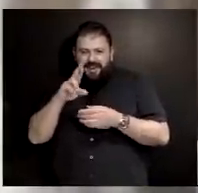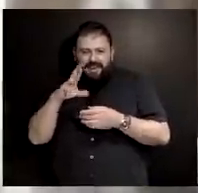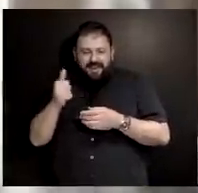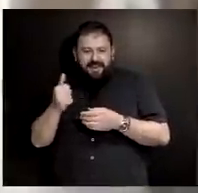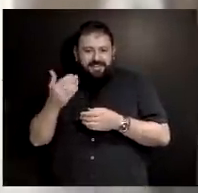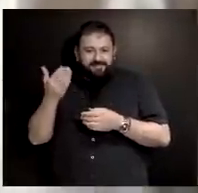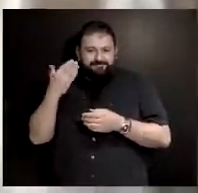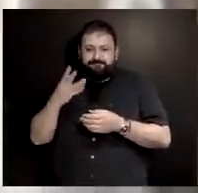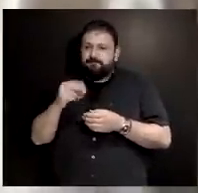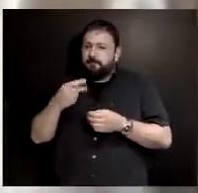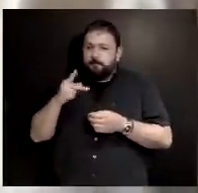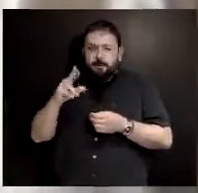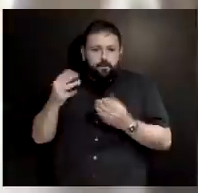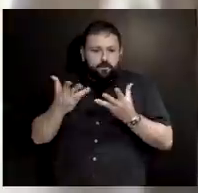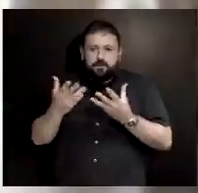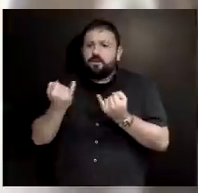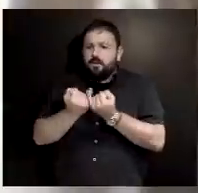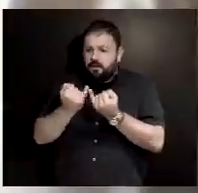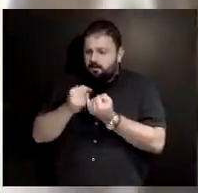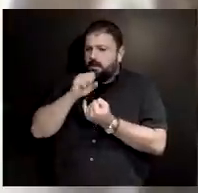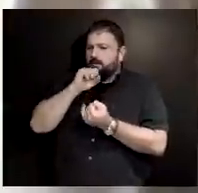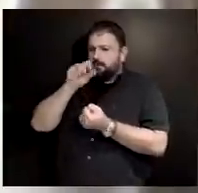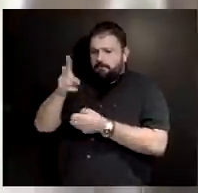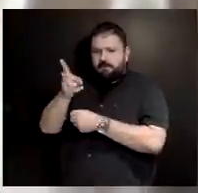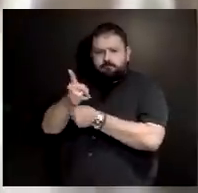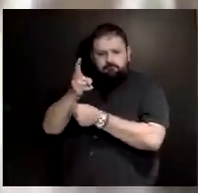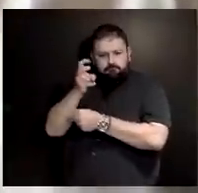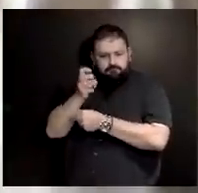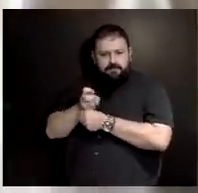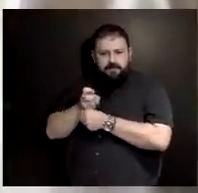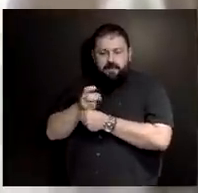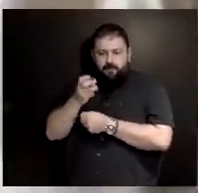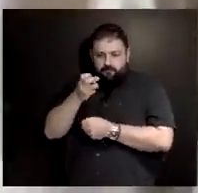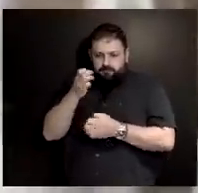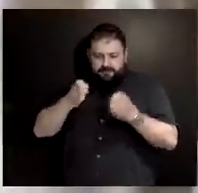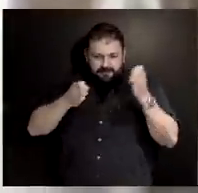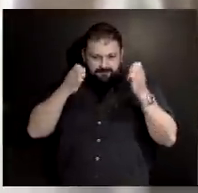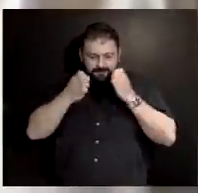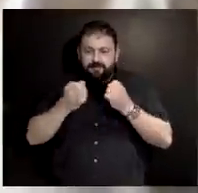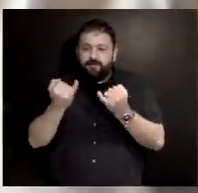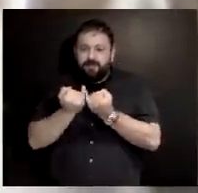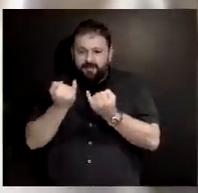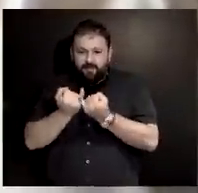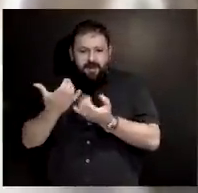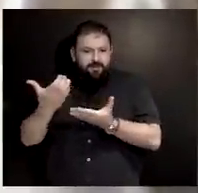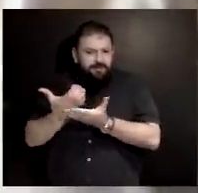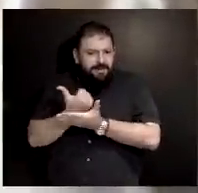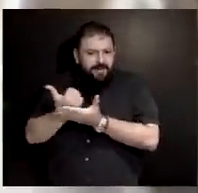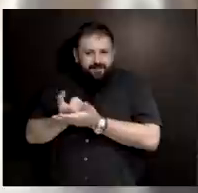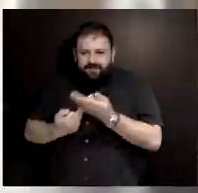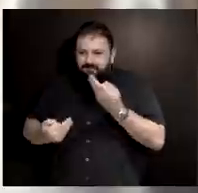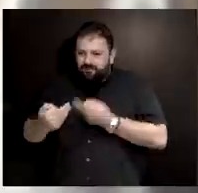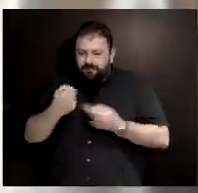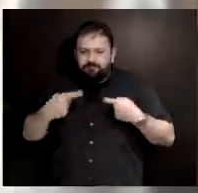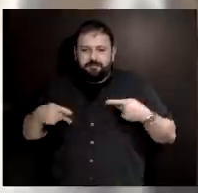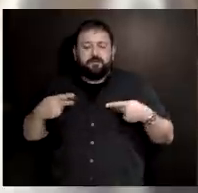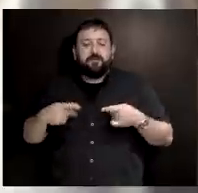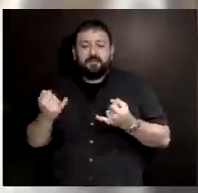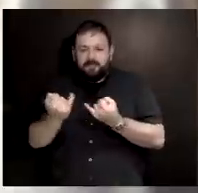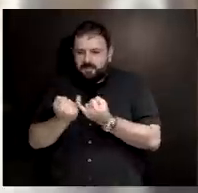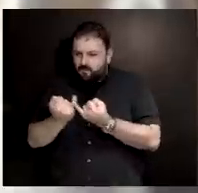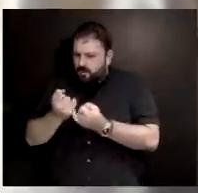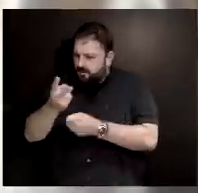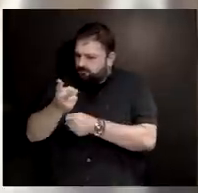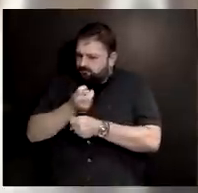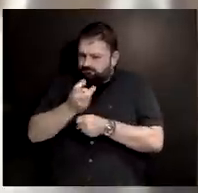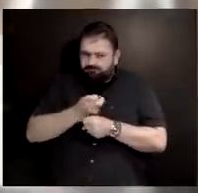hizo, también van a estar invitados a esta extravagana. Los ganadores del Incentivo Emprende, que también. Tuvimos un año de Incentivo